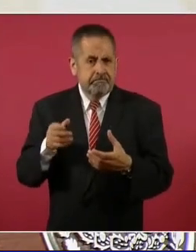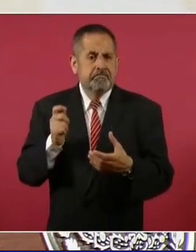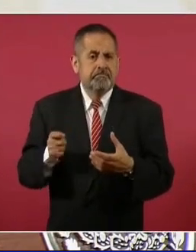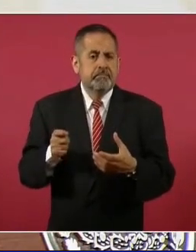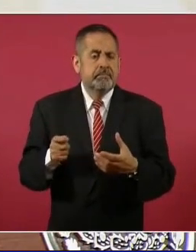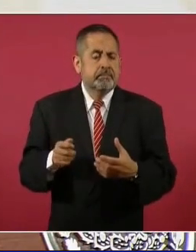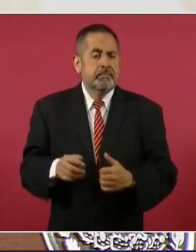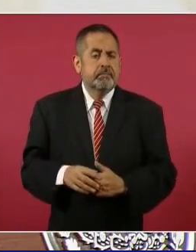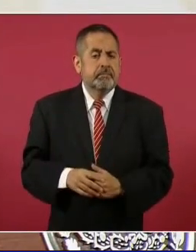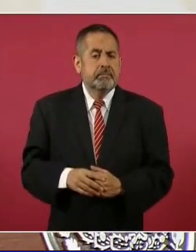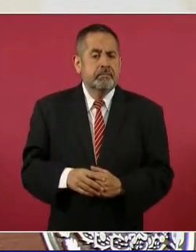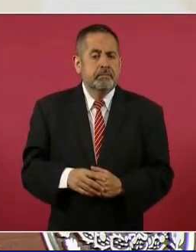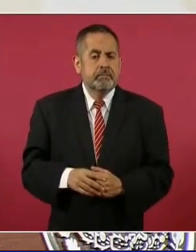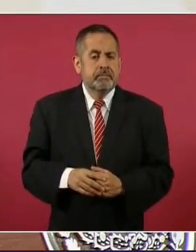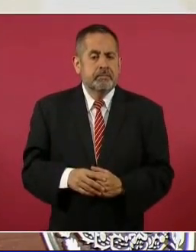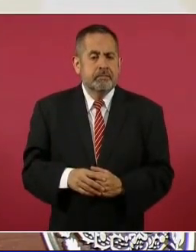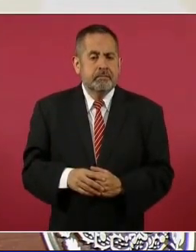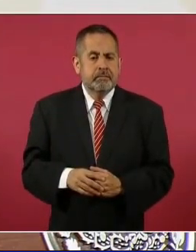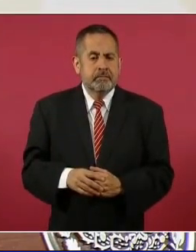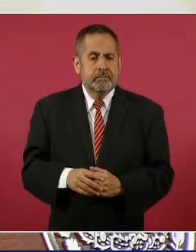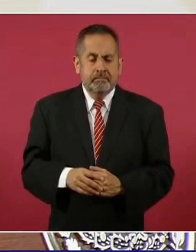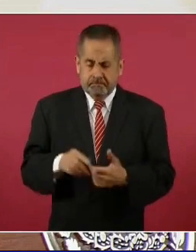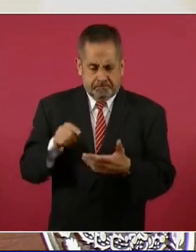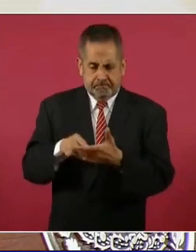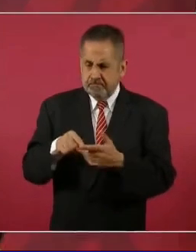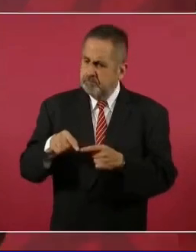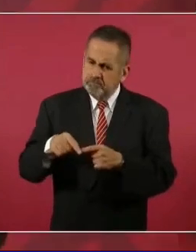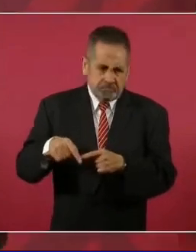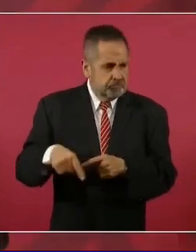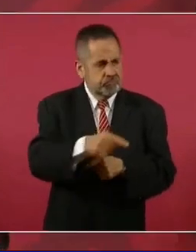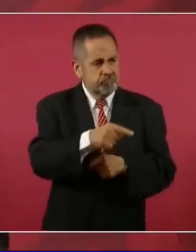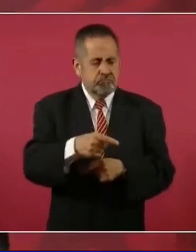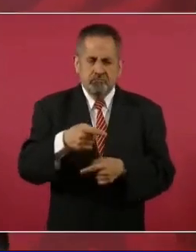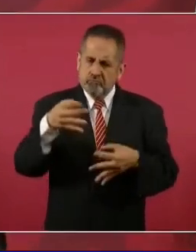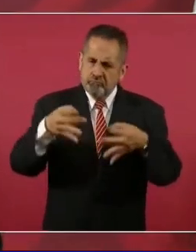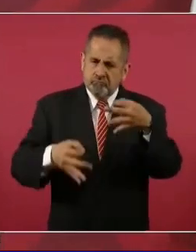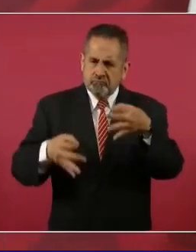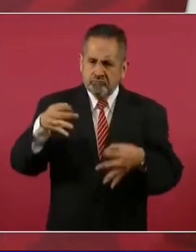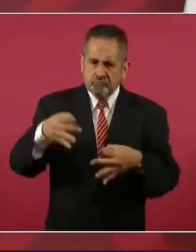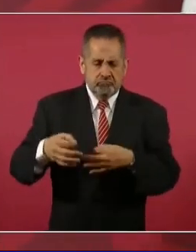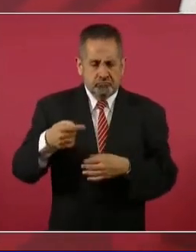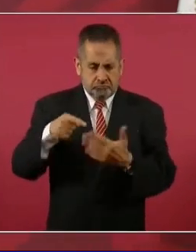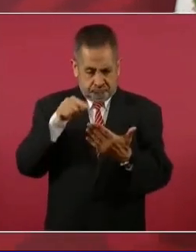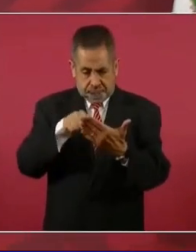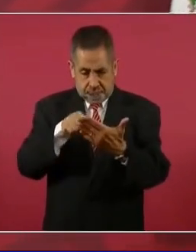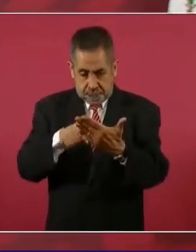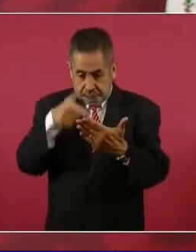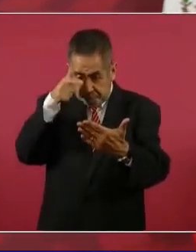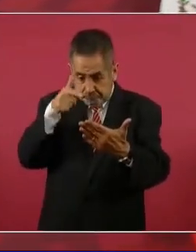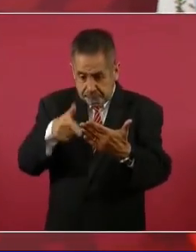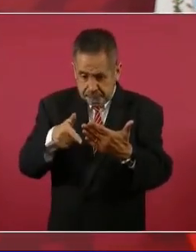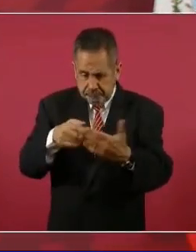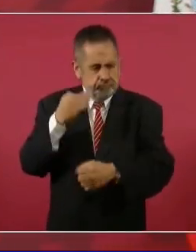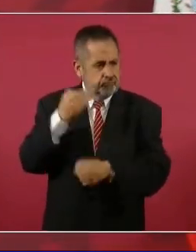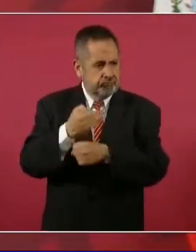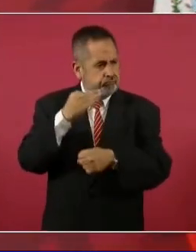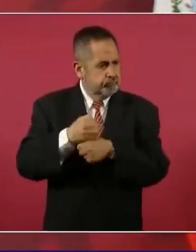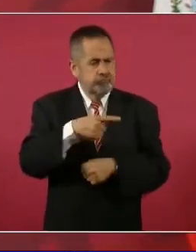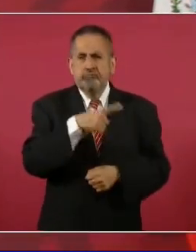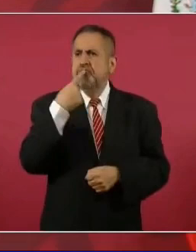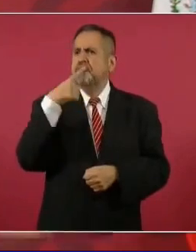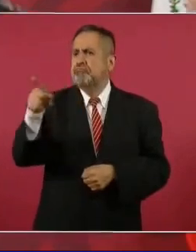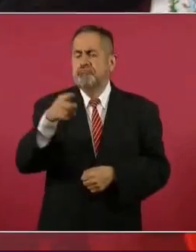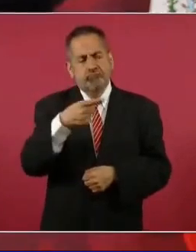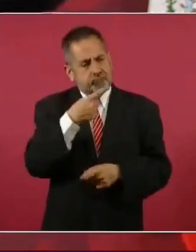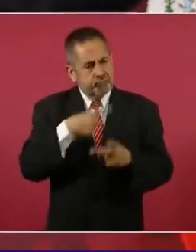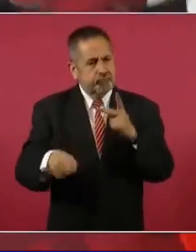que se judicializaran los casos que venían en el informe. Y